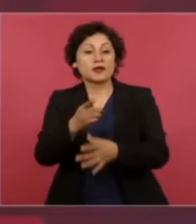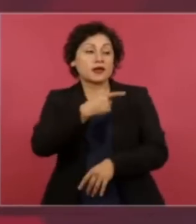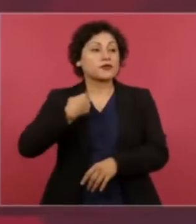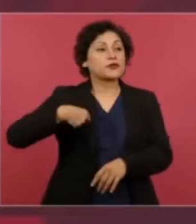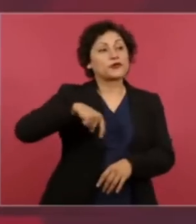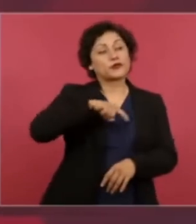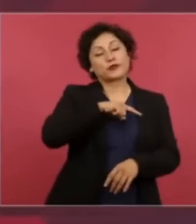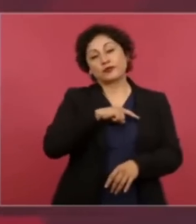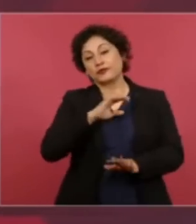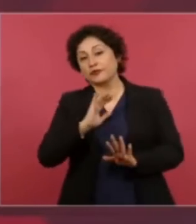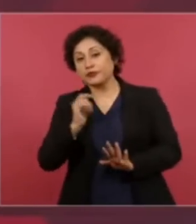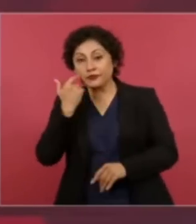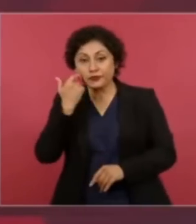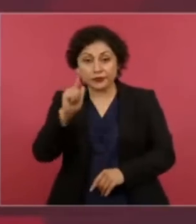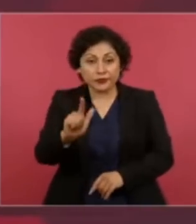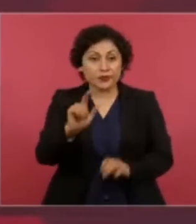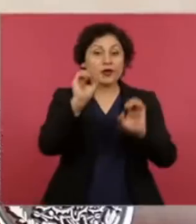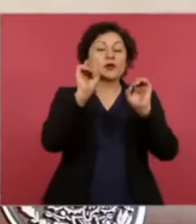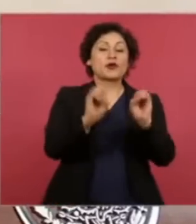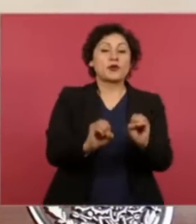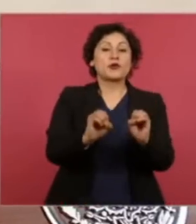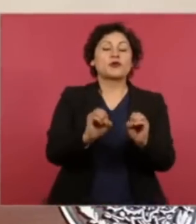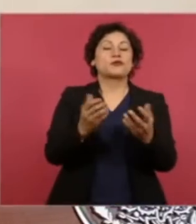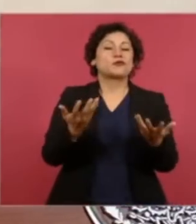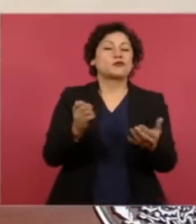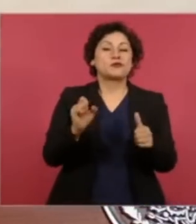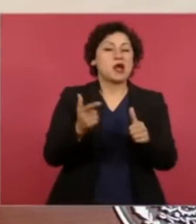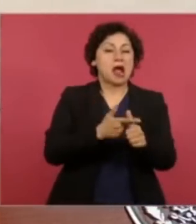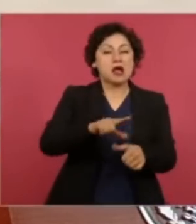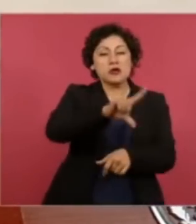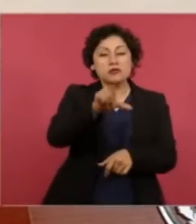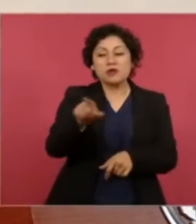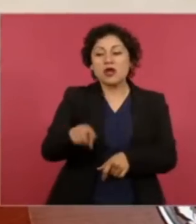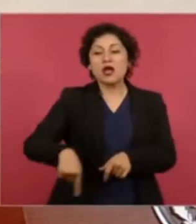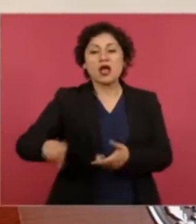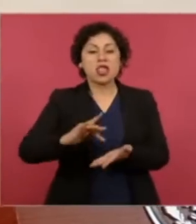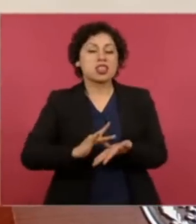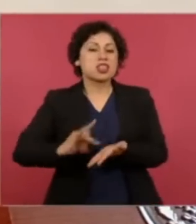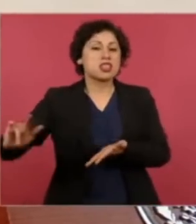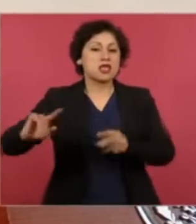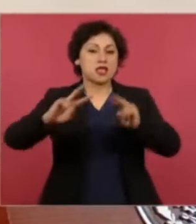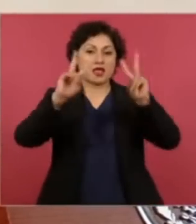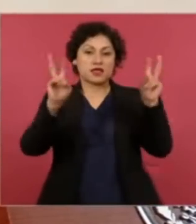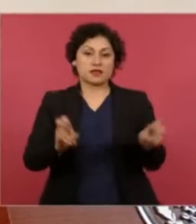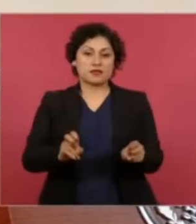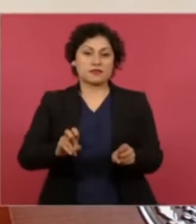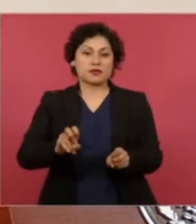y que el conservadurismo tenga elementos para decir qué